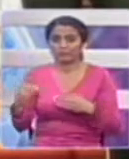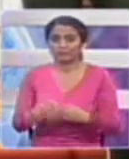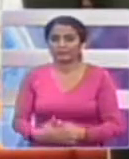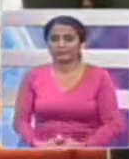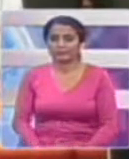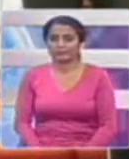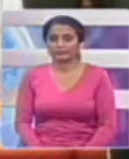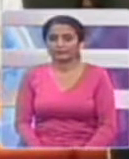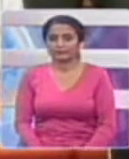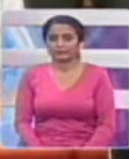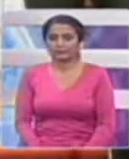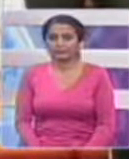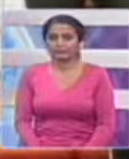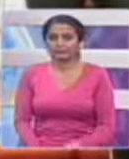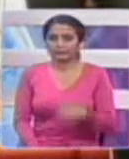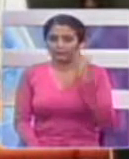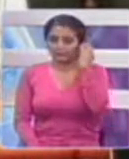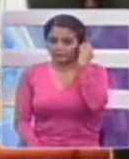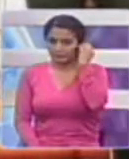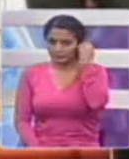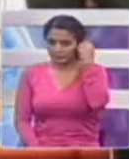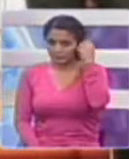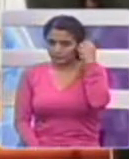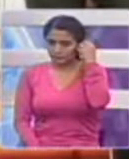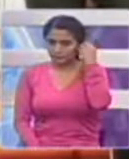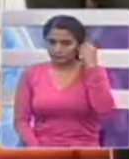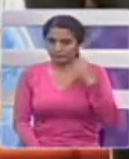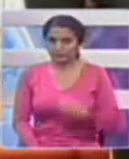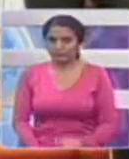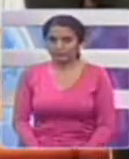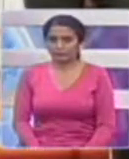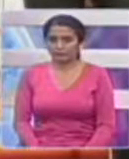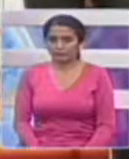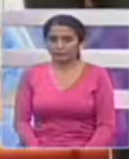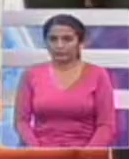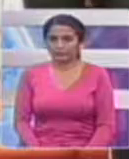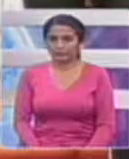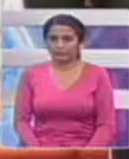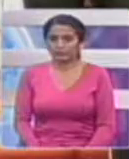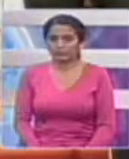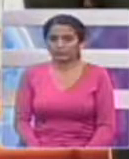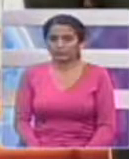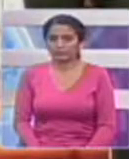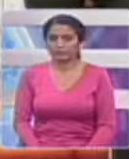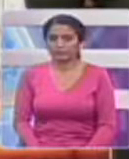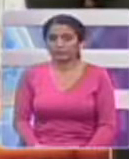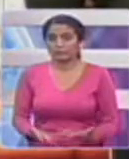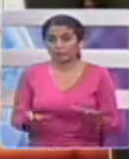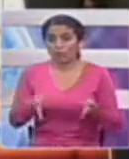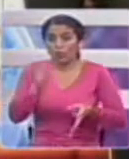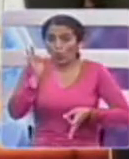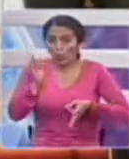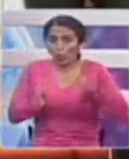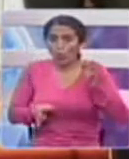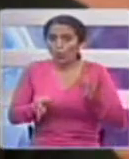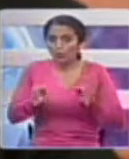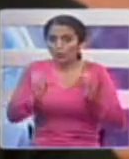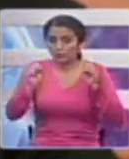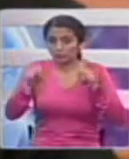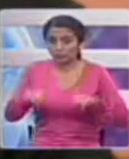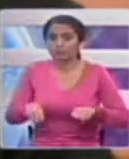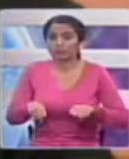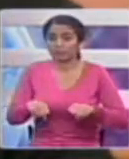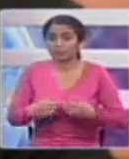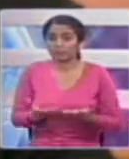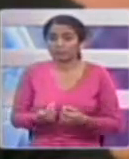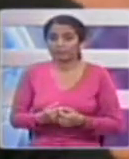que, de conformidad con la Constitución, es imprescriptible y puede ser juzgado incluso en ausencia. En la